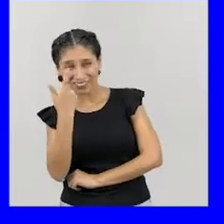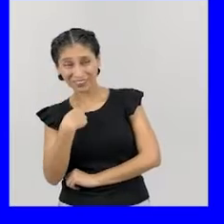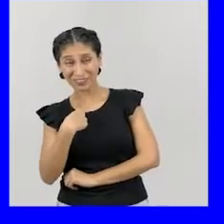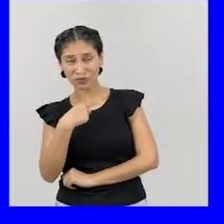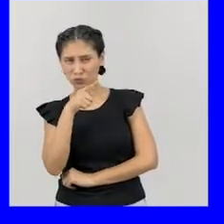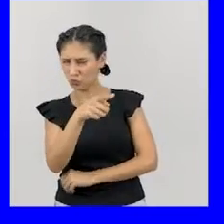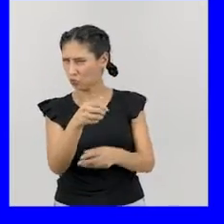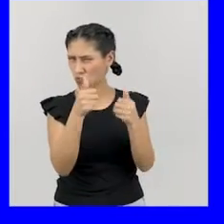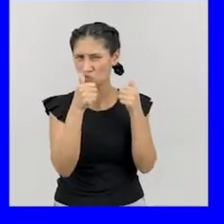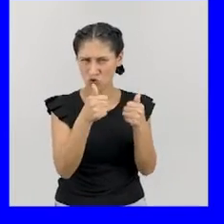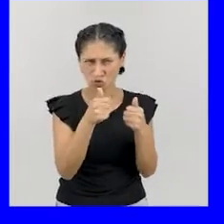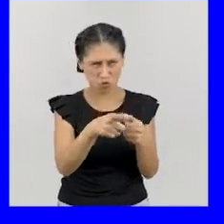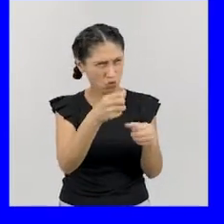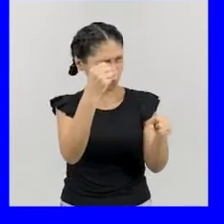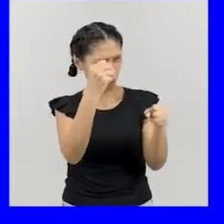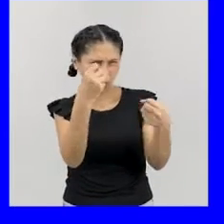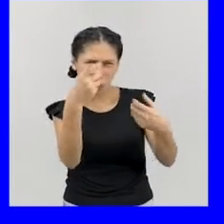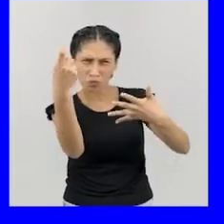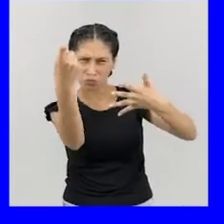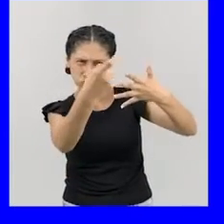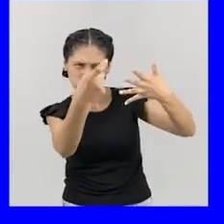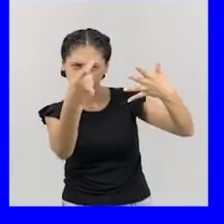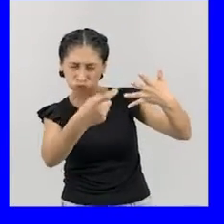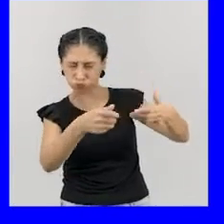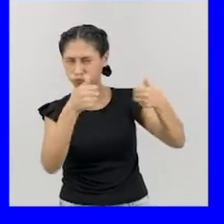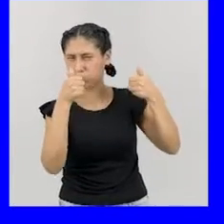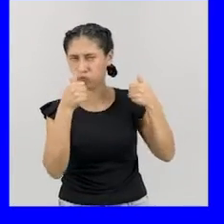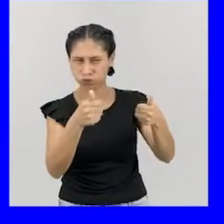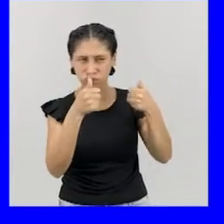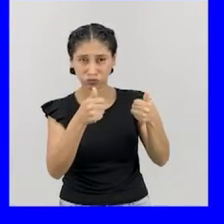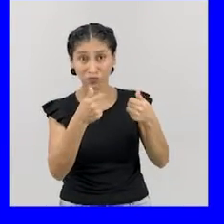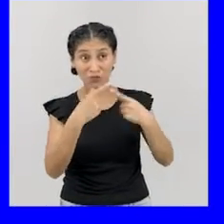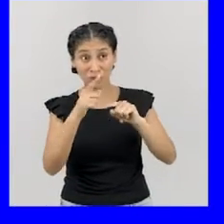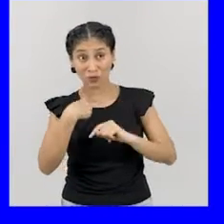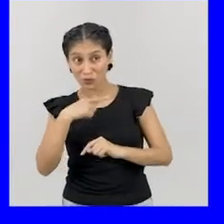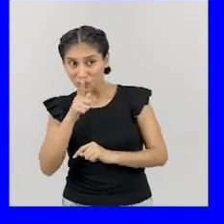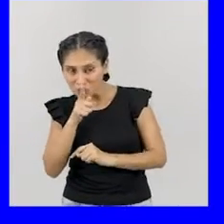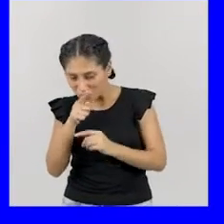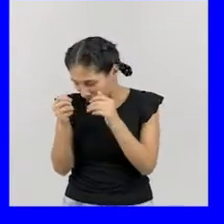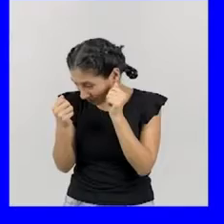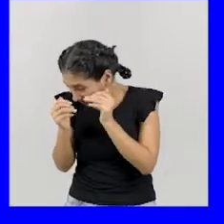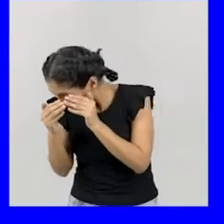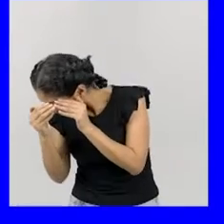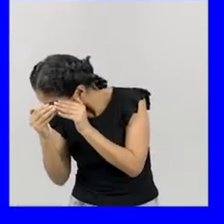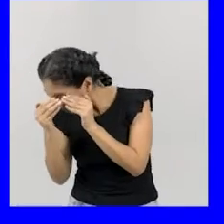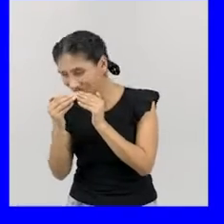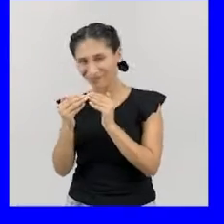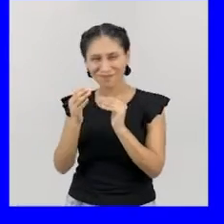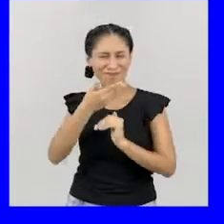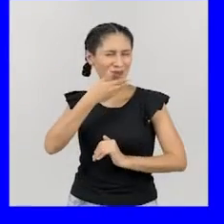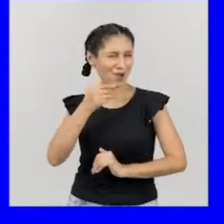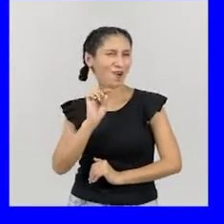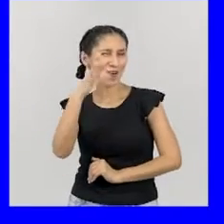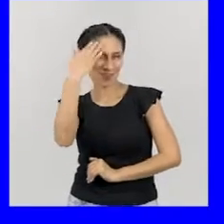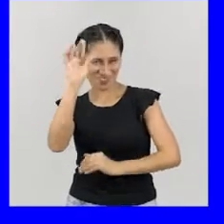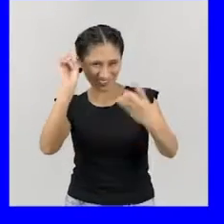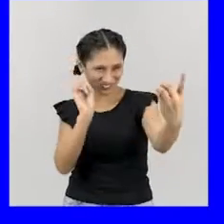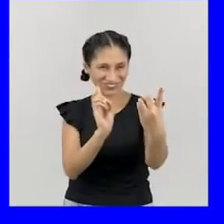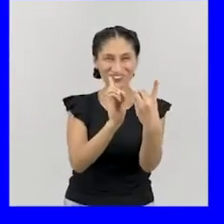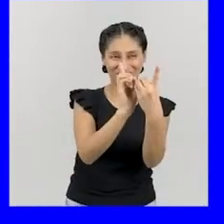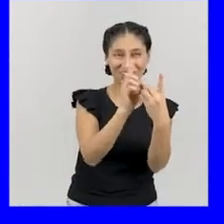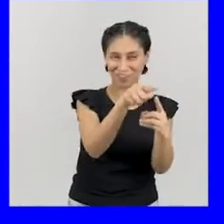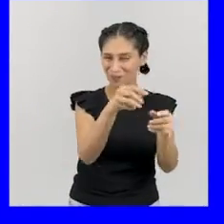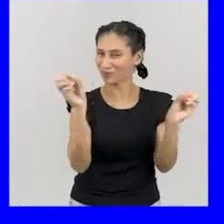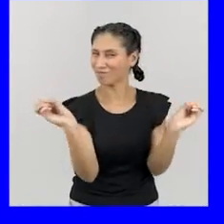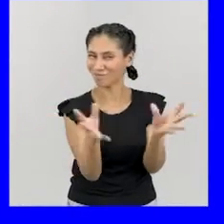que sé cómo te esfuerzas por todo. Me pude esconder para evitar delatarme y decidí que mejor otro día me